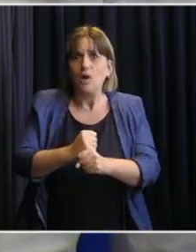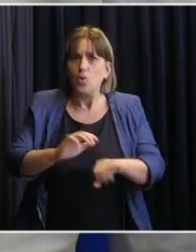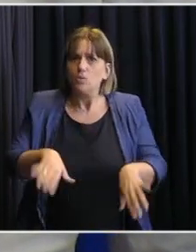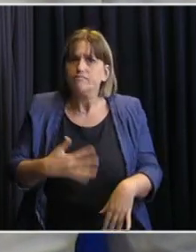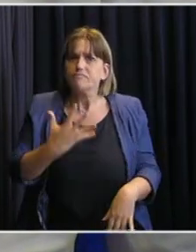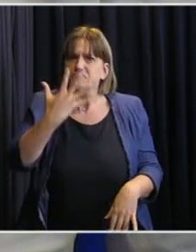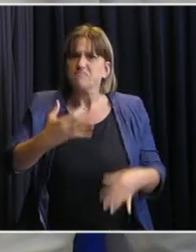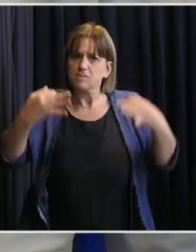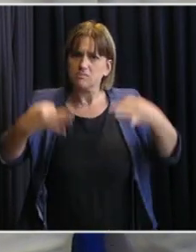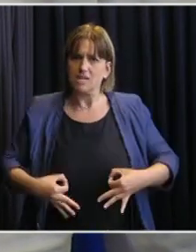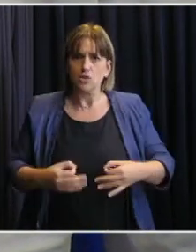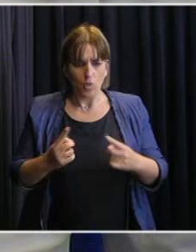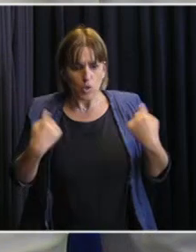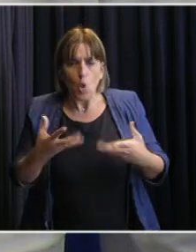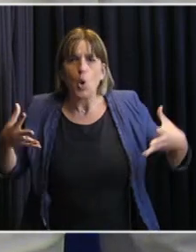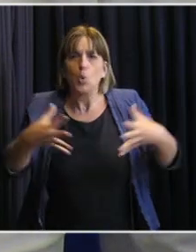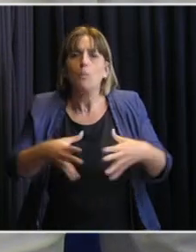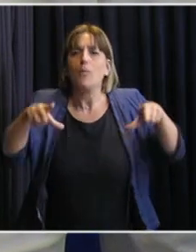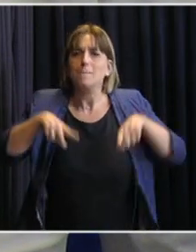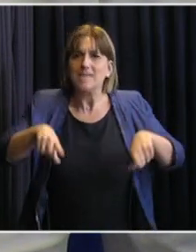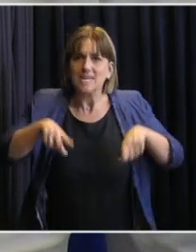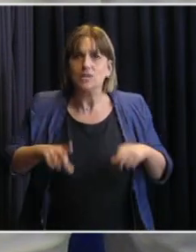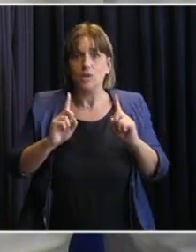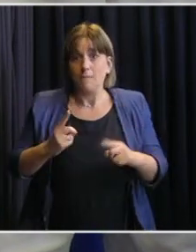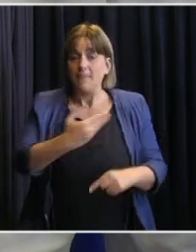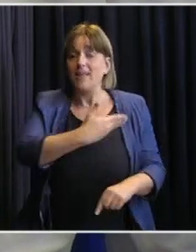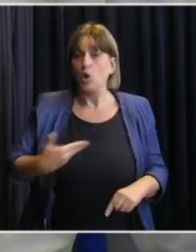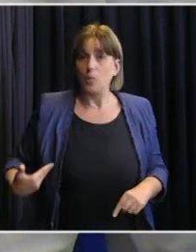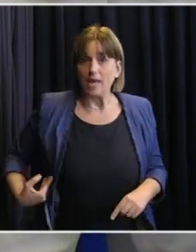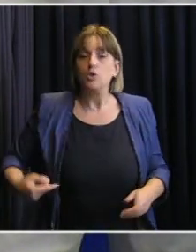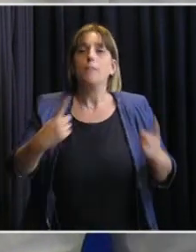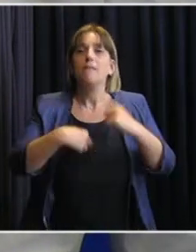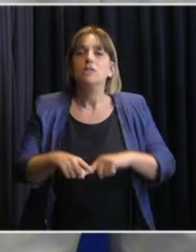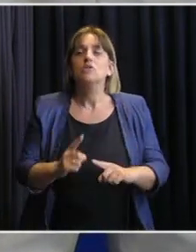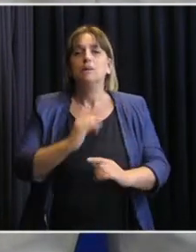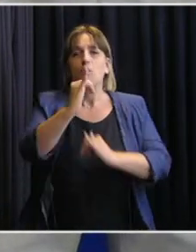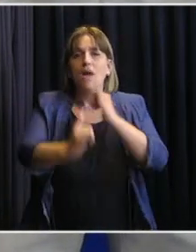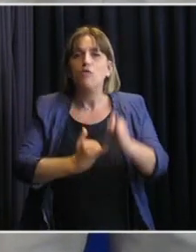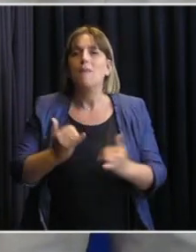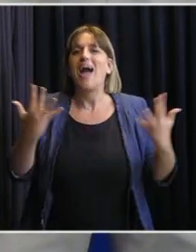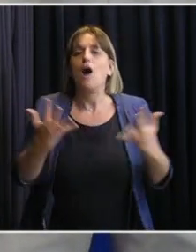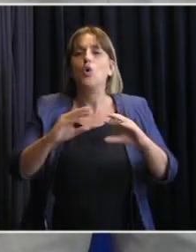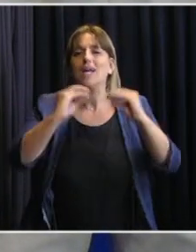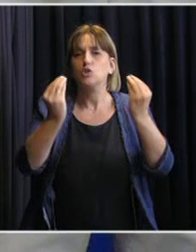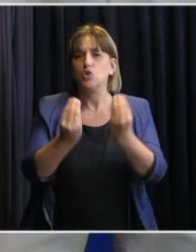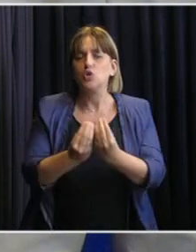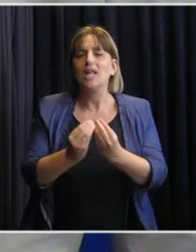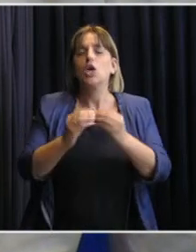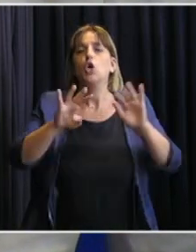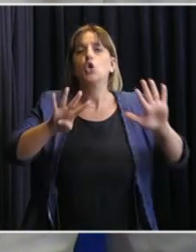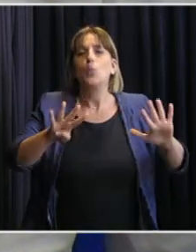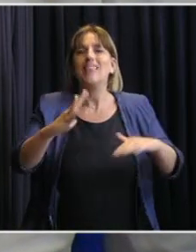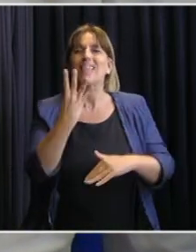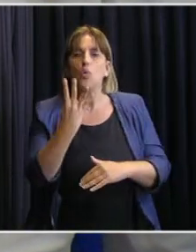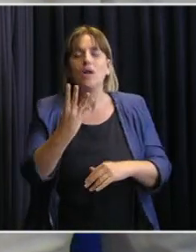serio de todos los ministros y de toda la gente del gobierno. Debemos informar que hoy son 94 casos